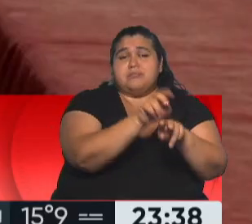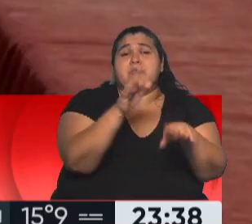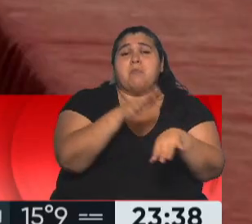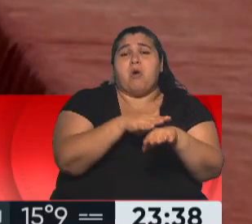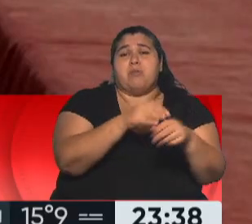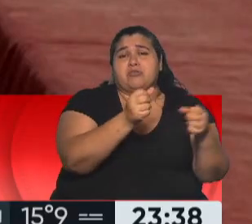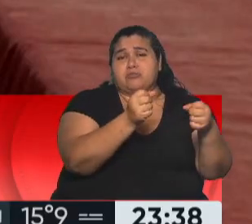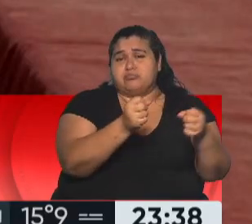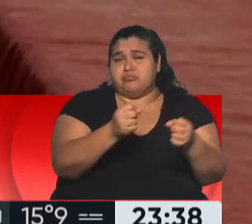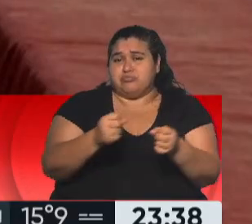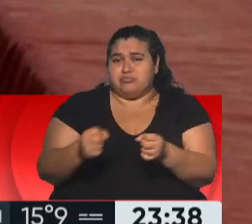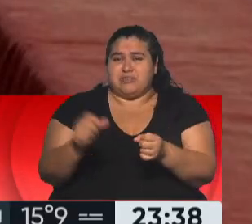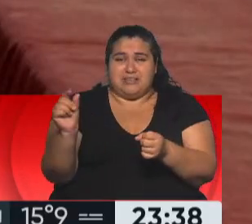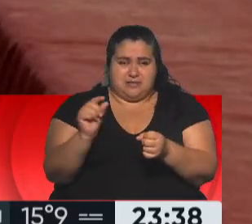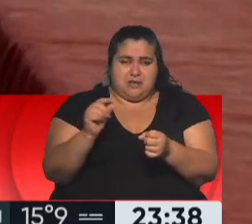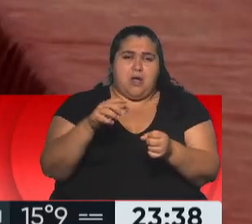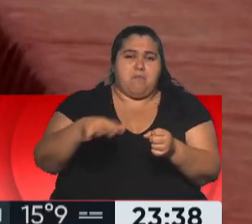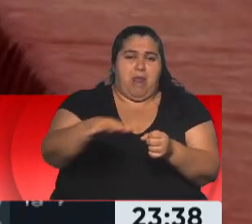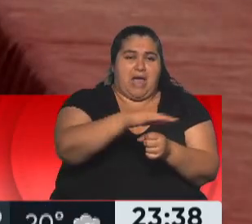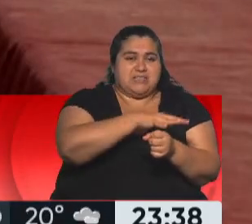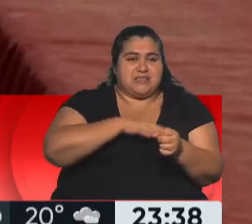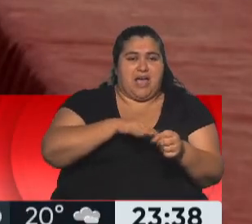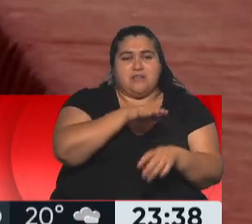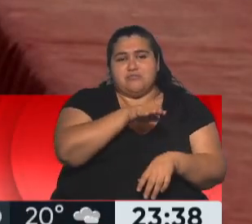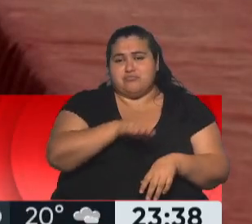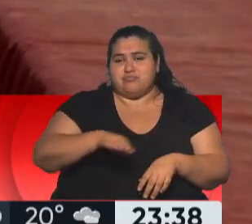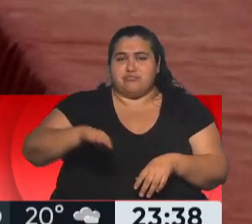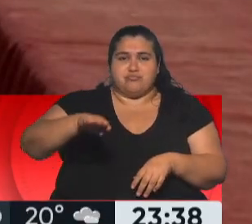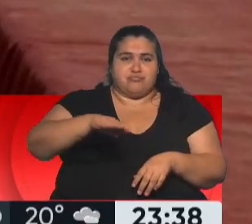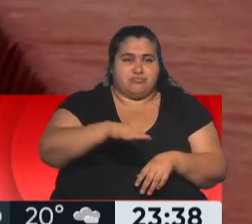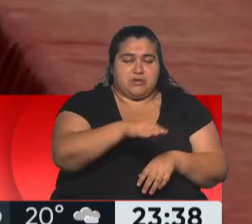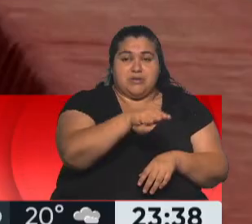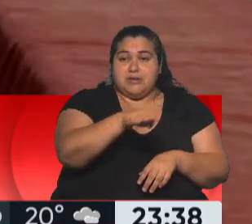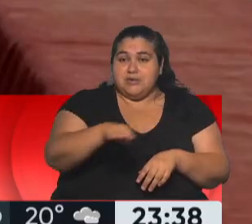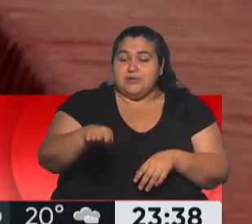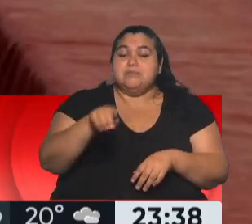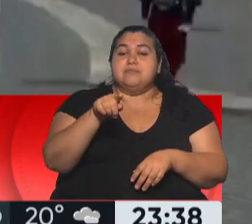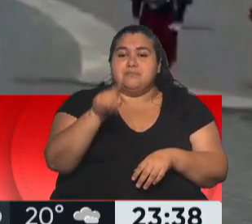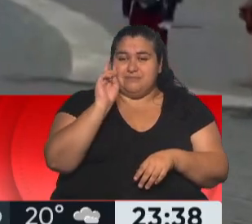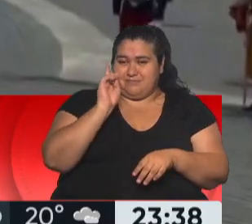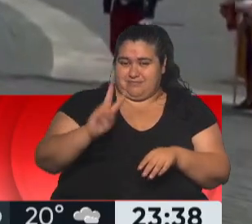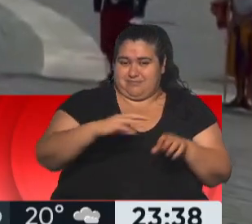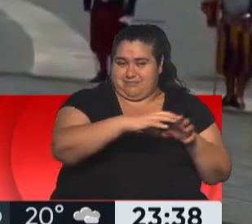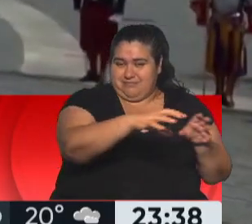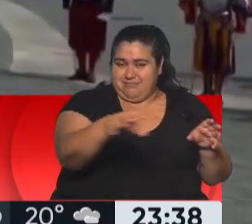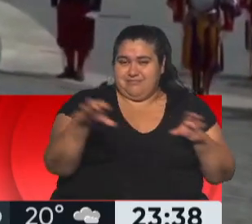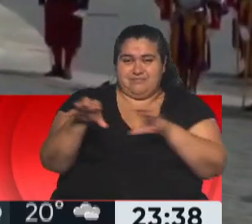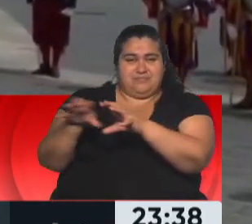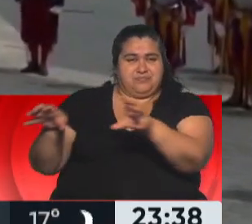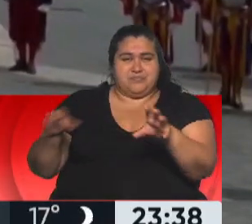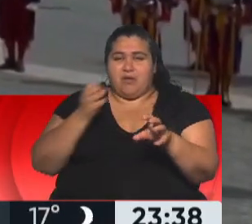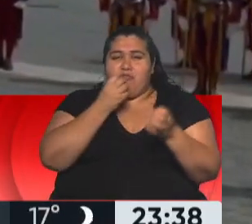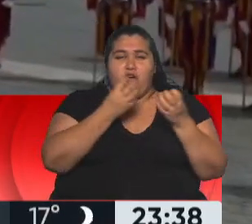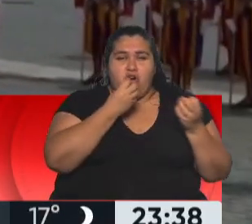brevemente en varios puntos de la plaza, estaba decorada con flores. Allí vemos parte de la decoración